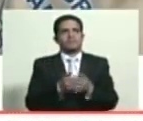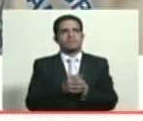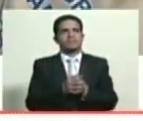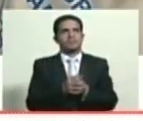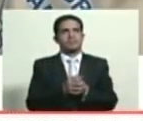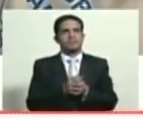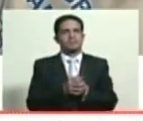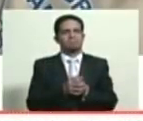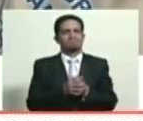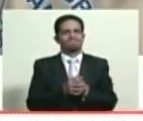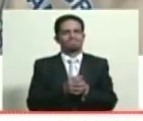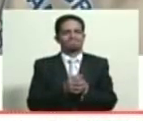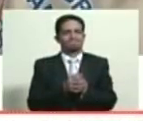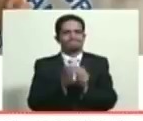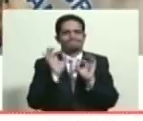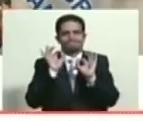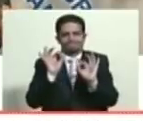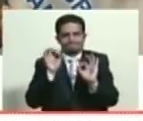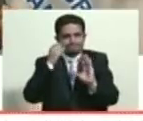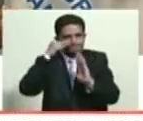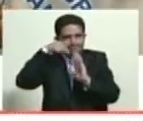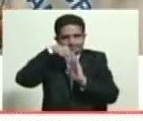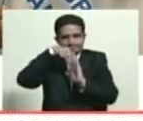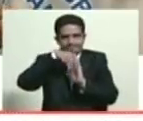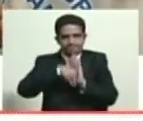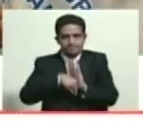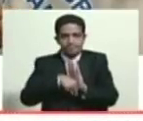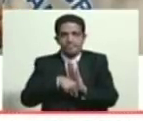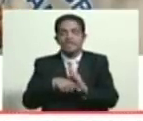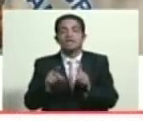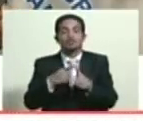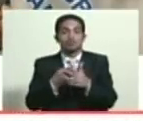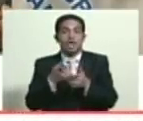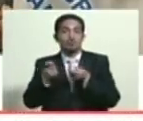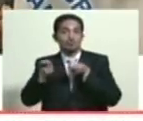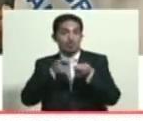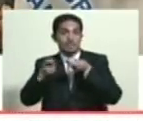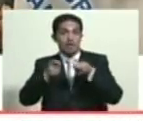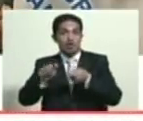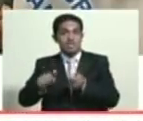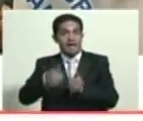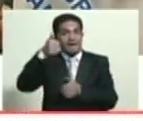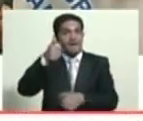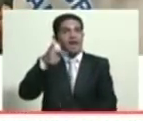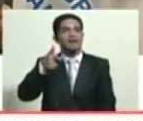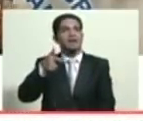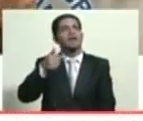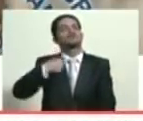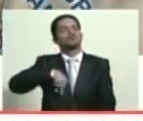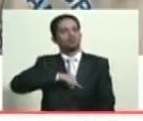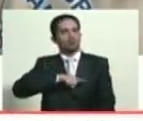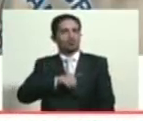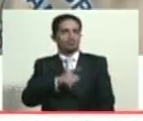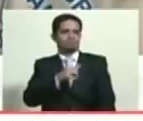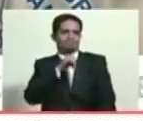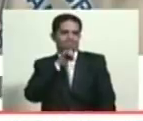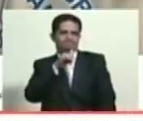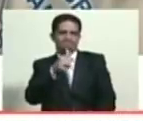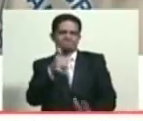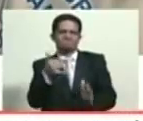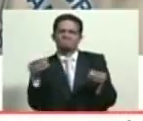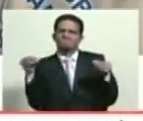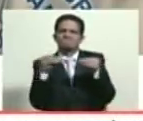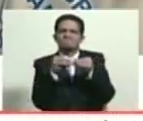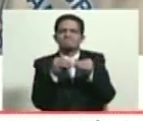con mucho detalle, y la Contraloría General de la República va a pronunciarse en estos momentos de acuerdo